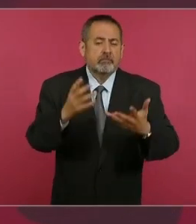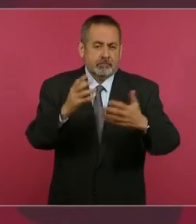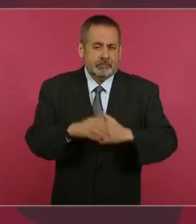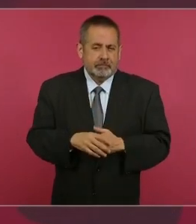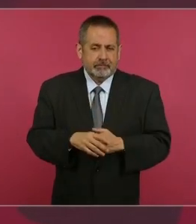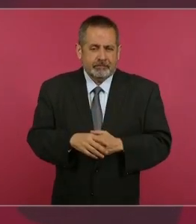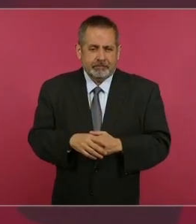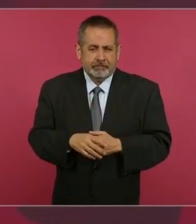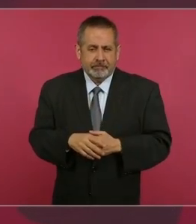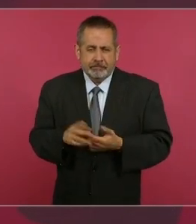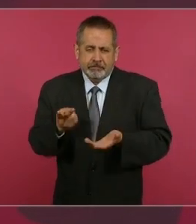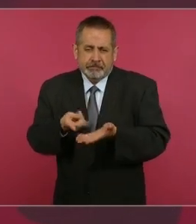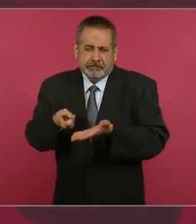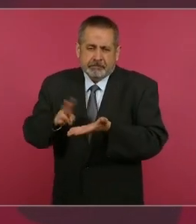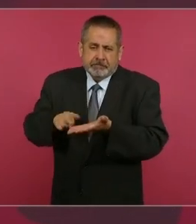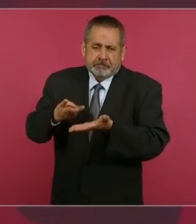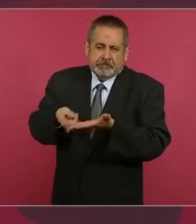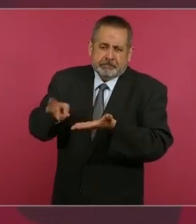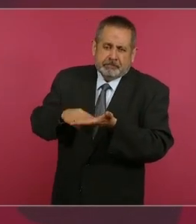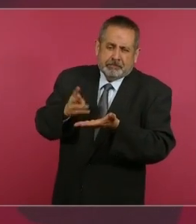¿Cuántas veces más?